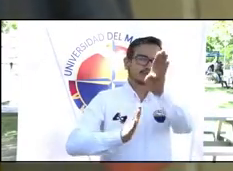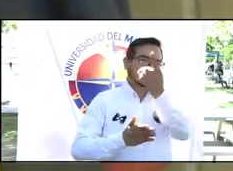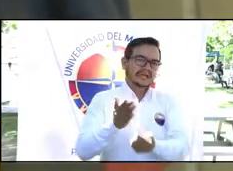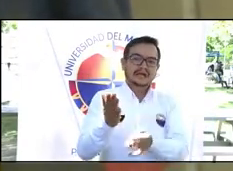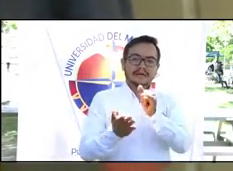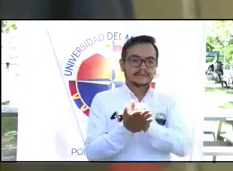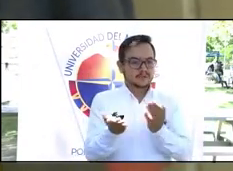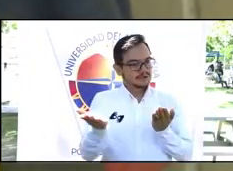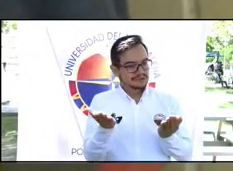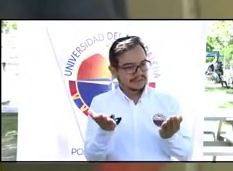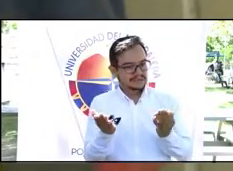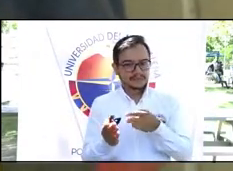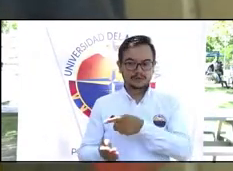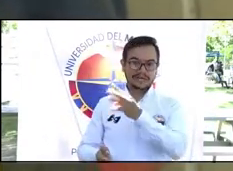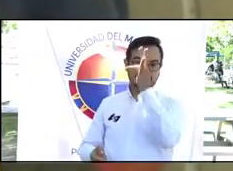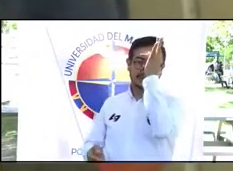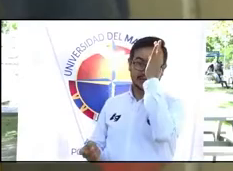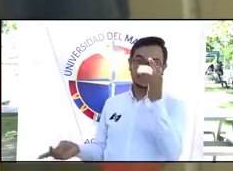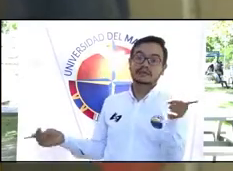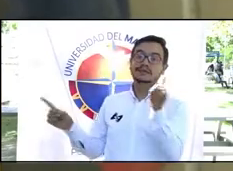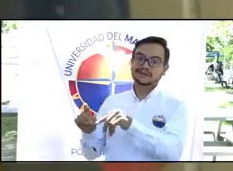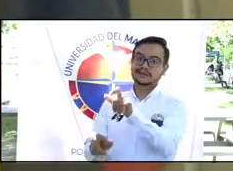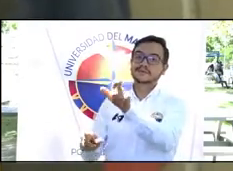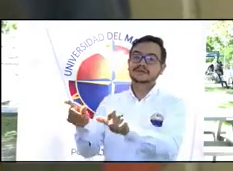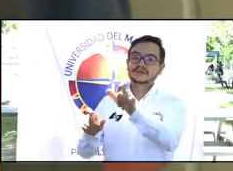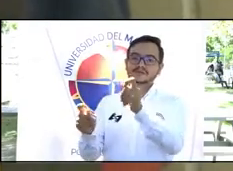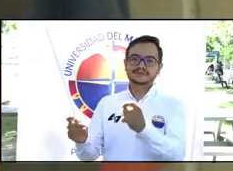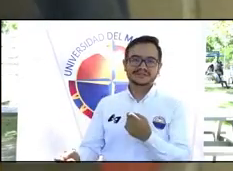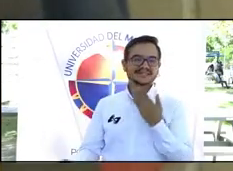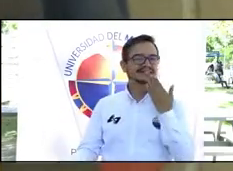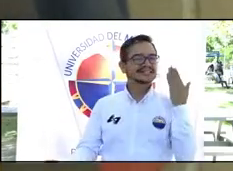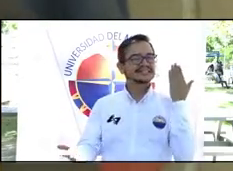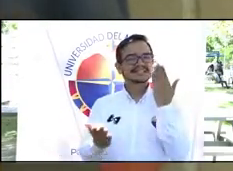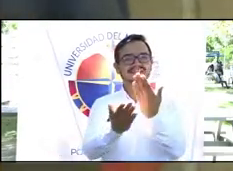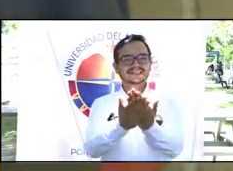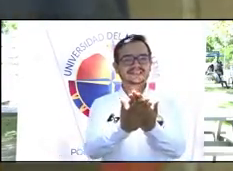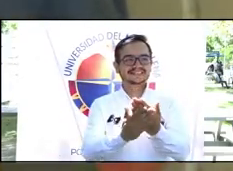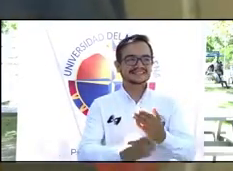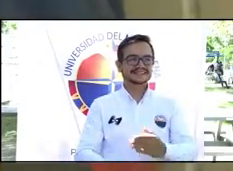la clínica y con los estudiantes. Gracias.